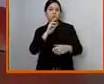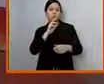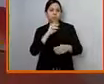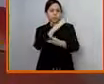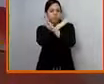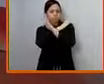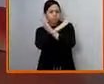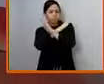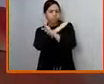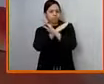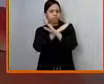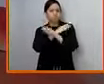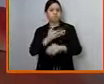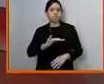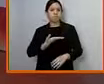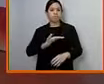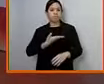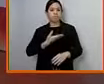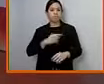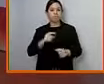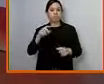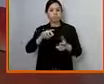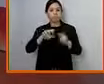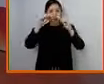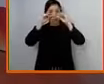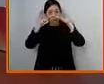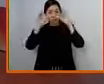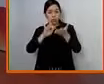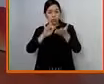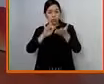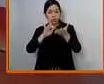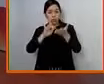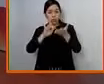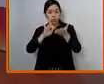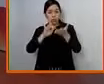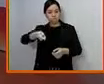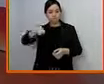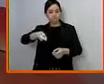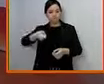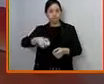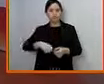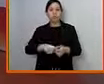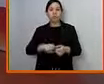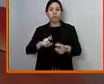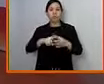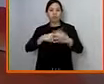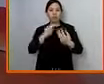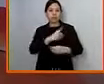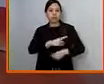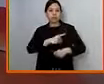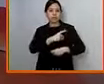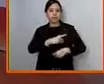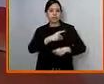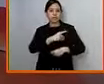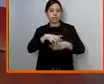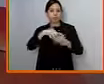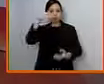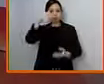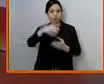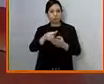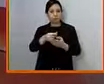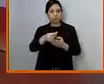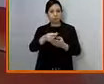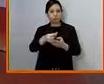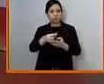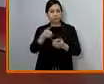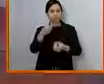medidas de bioseguridad. En esta mañana agradecemos la grata presencia del notario. Amigos, y damos inicio a la diversión multiplicando su